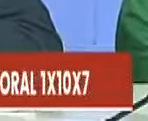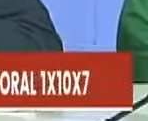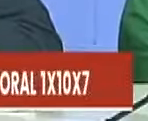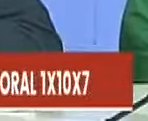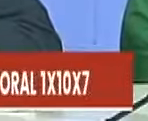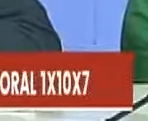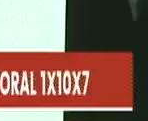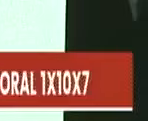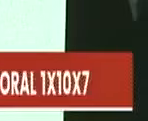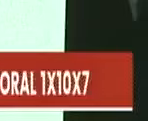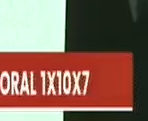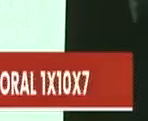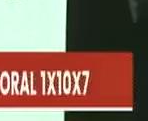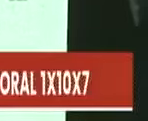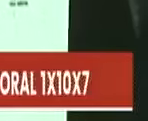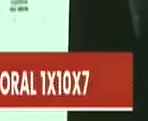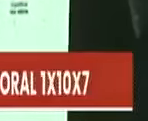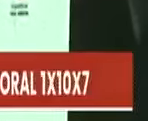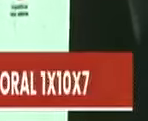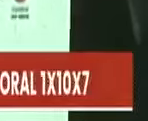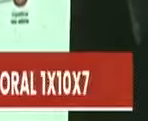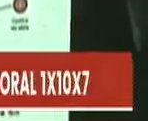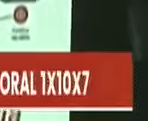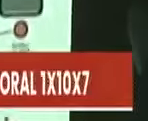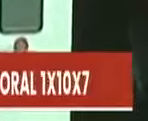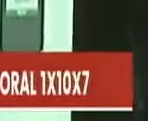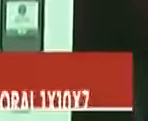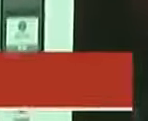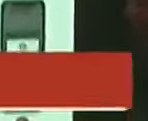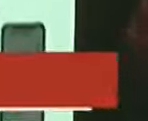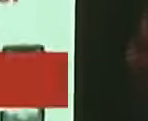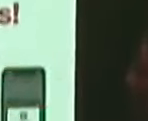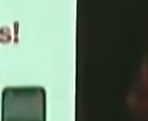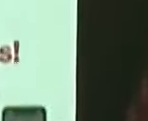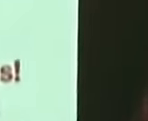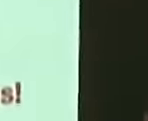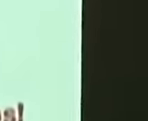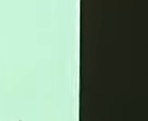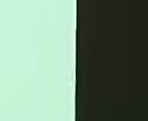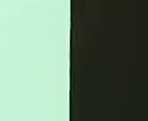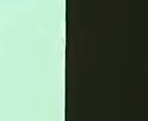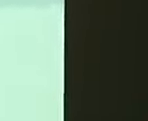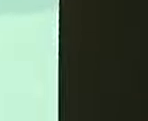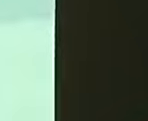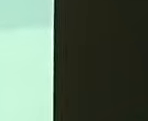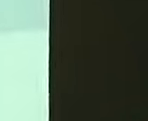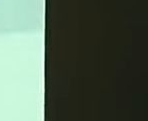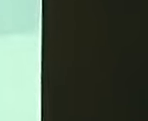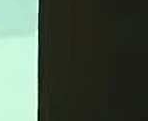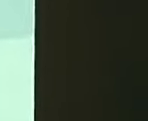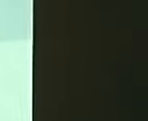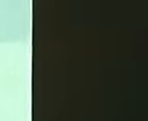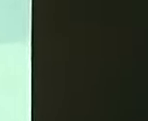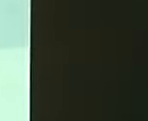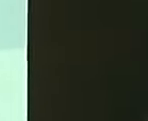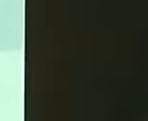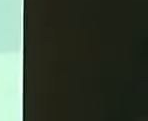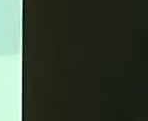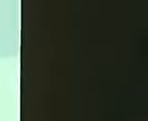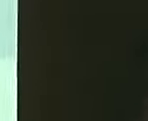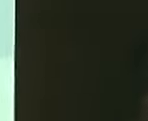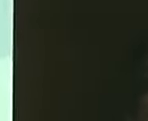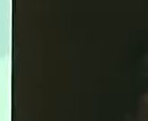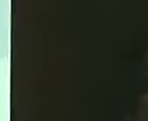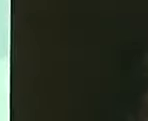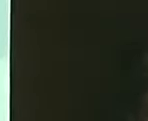entró ahí y lo demás es, tiene 1x10, que es del PSUV, y al lado tiene 1x10x7. ¿Usted se mete dónde?